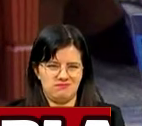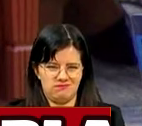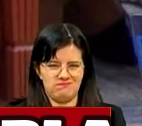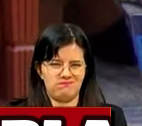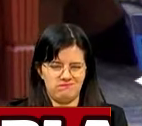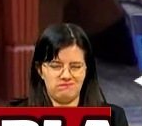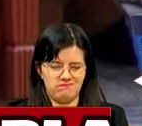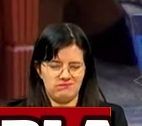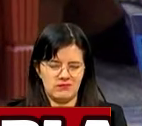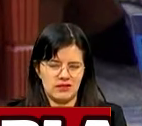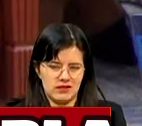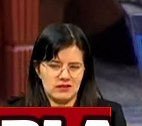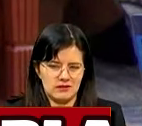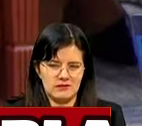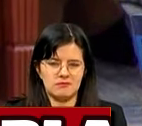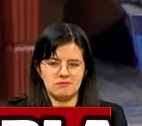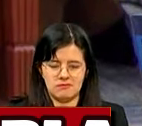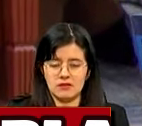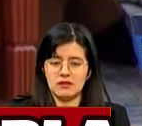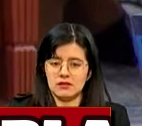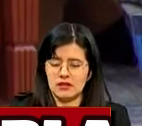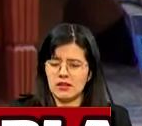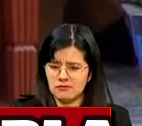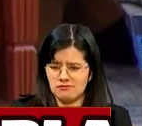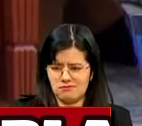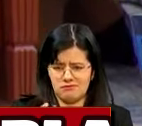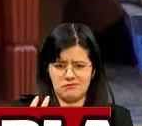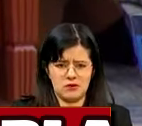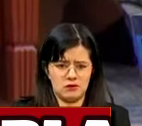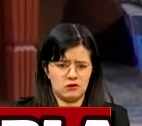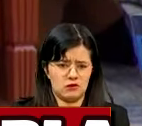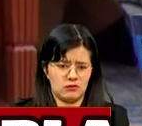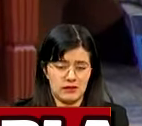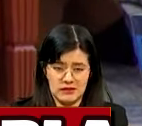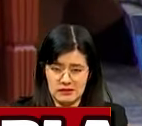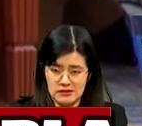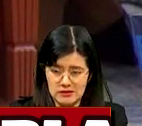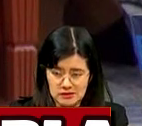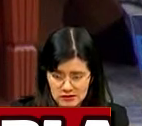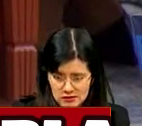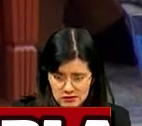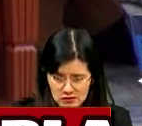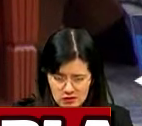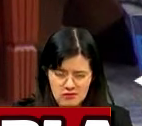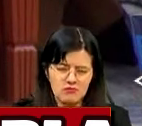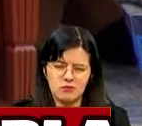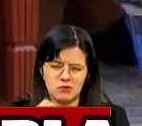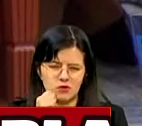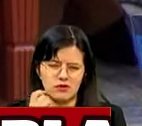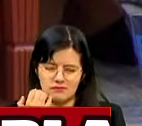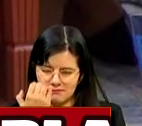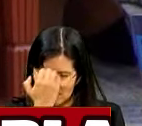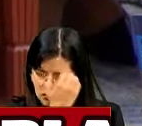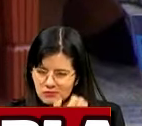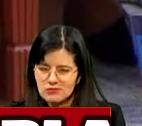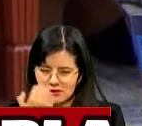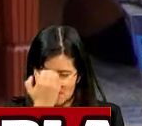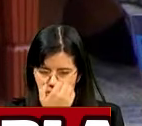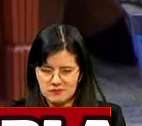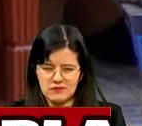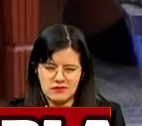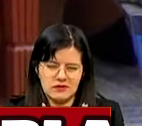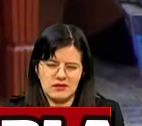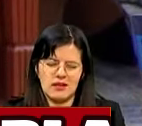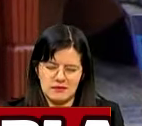decir, ya se fiscalizaron esos informes que se presentaron, a diferencia del pasado. Yo creo que no